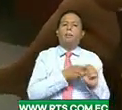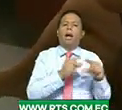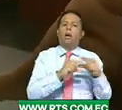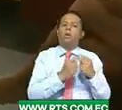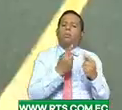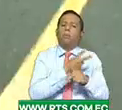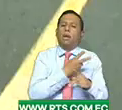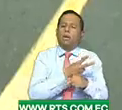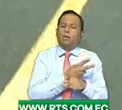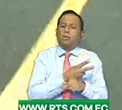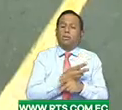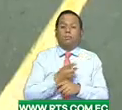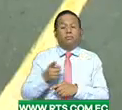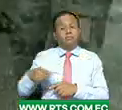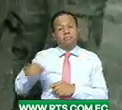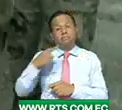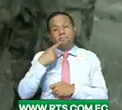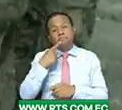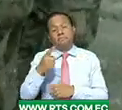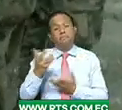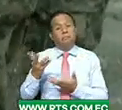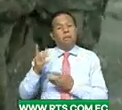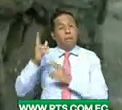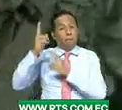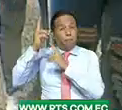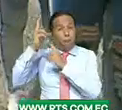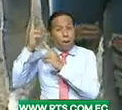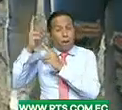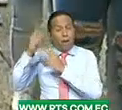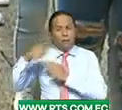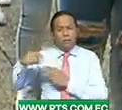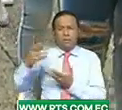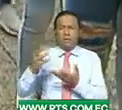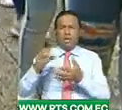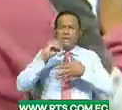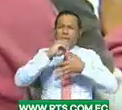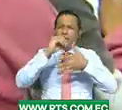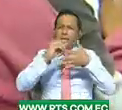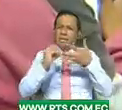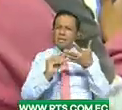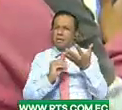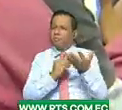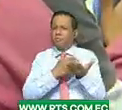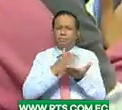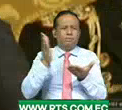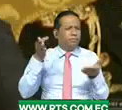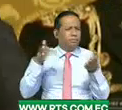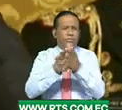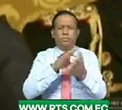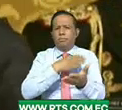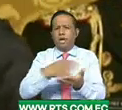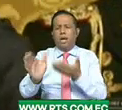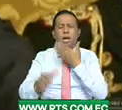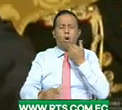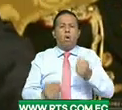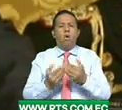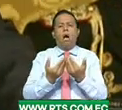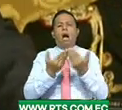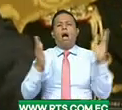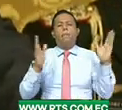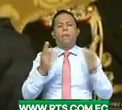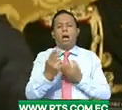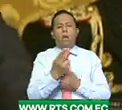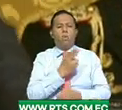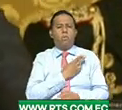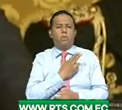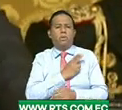a las Fuerzas Armadas y a la eliminación de la CENESID como una puerta de salida a ese problema de inseguridad. Le he pedido al ministro de